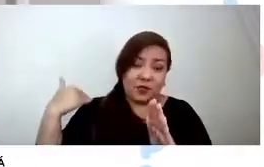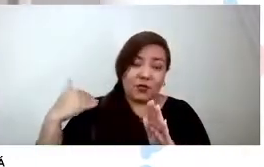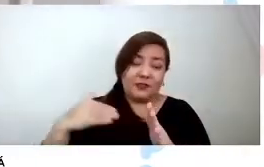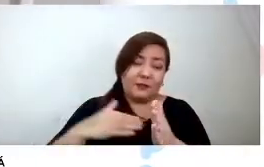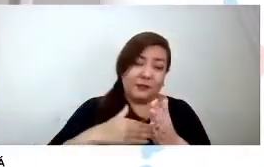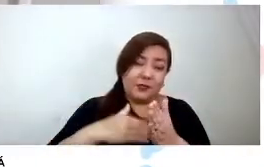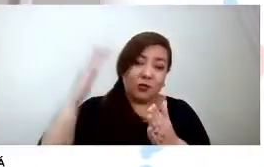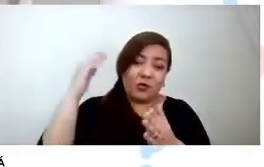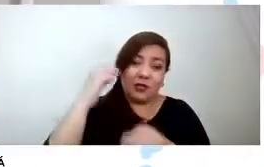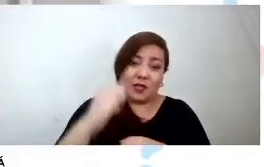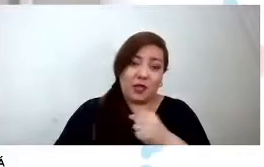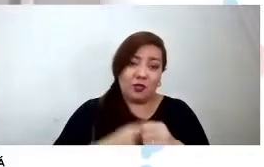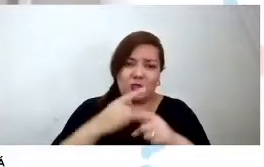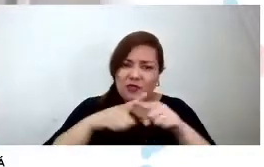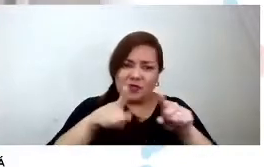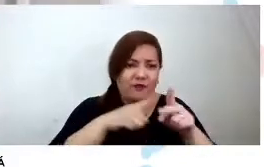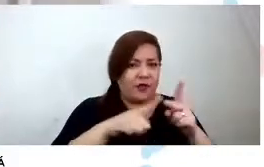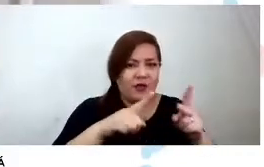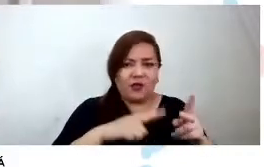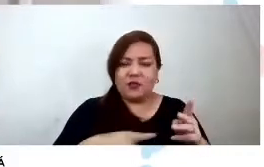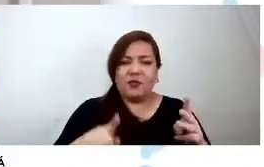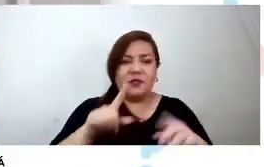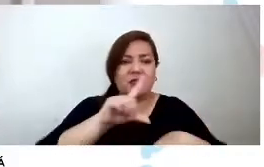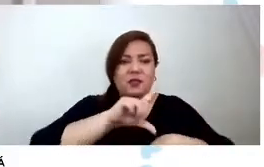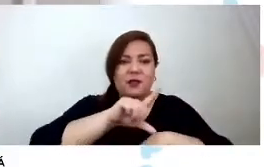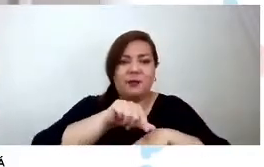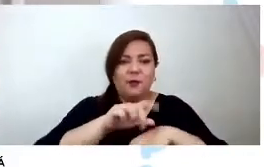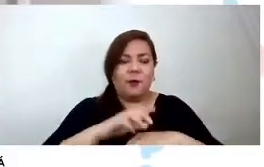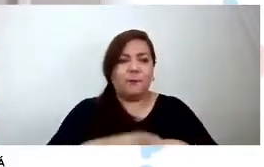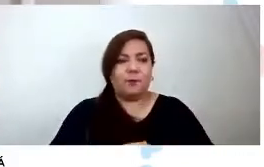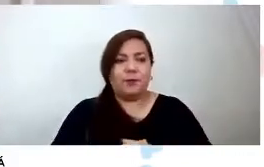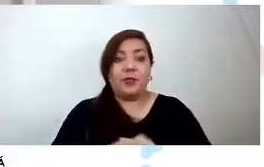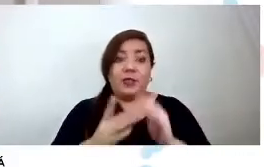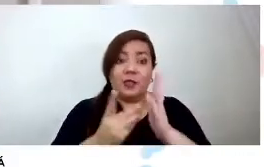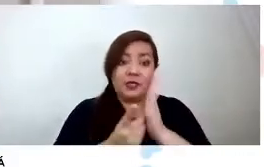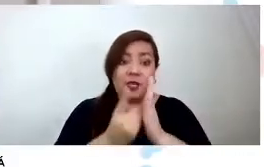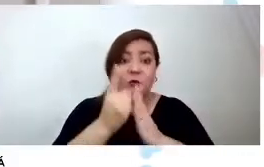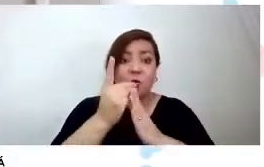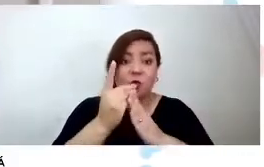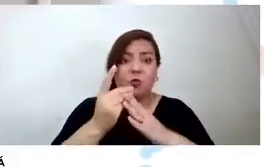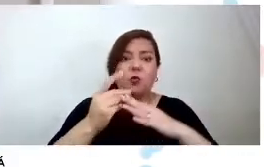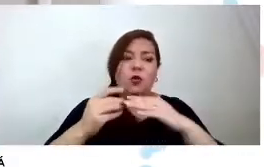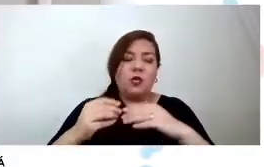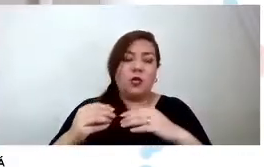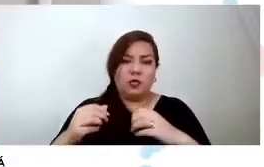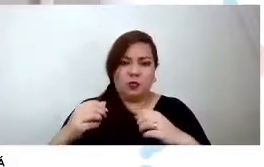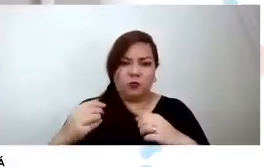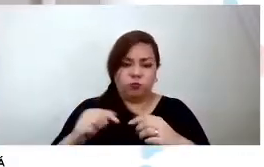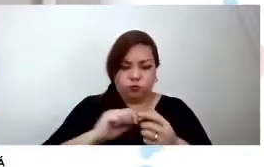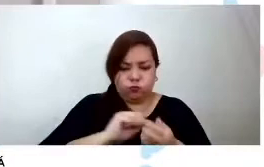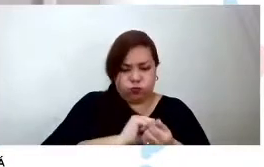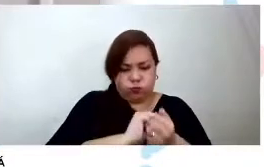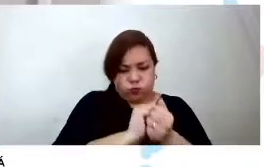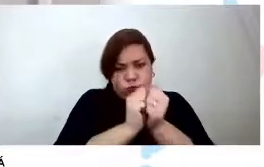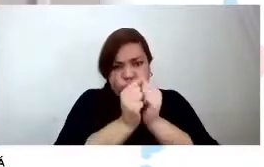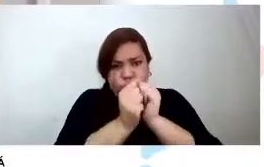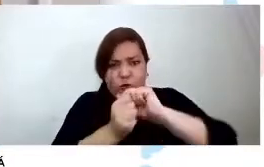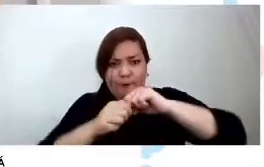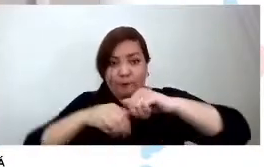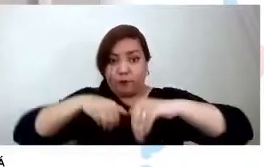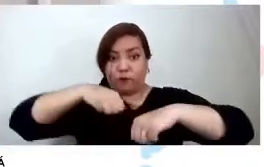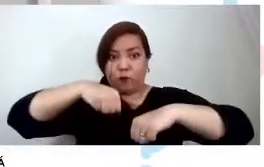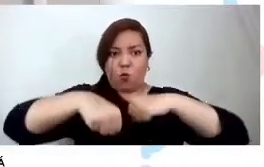de años, en distintos periodos de desarrollo y evolución de la vida en la Tierra. Sin